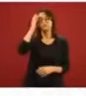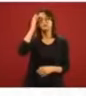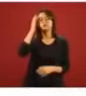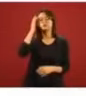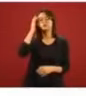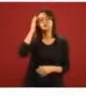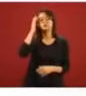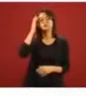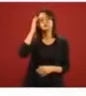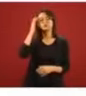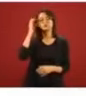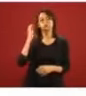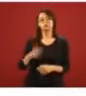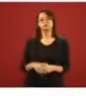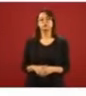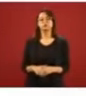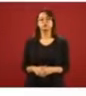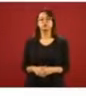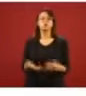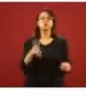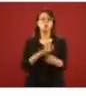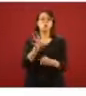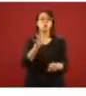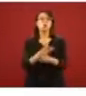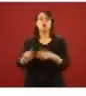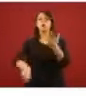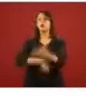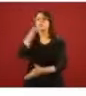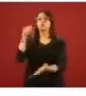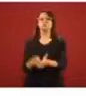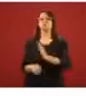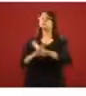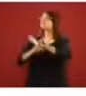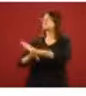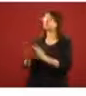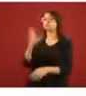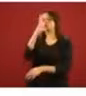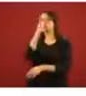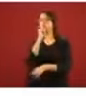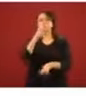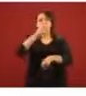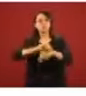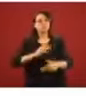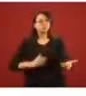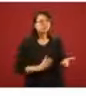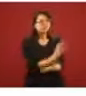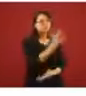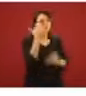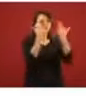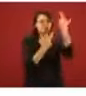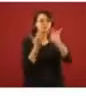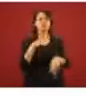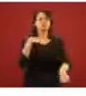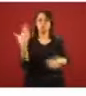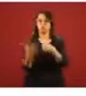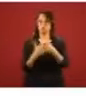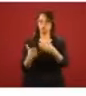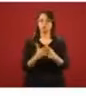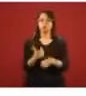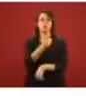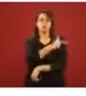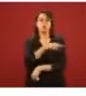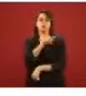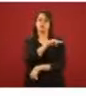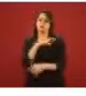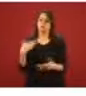no permitiendo la entrada de Profeco y que están enlistadas para una segunda verificación con la Guardia Nacional, espero